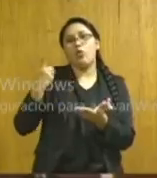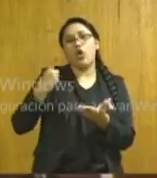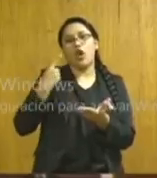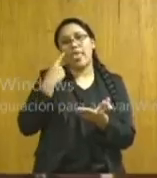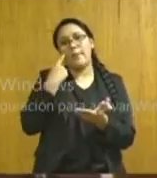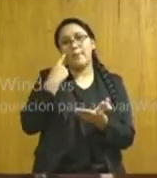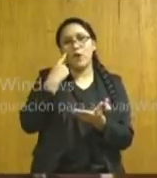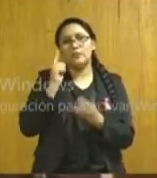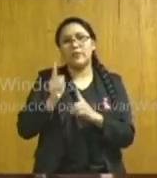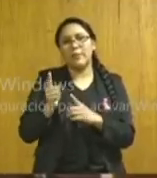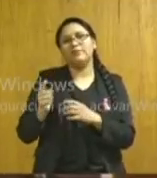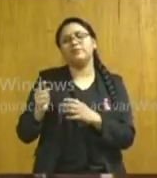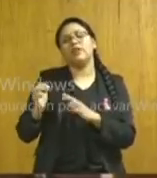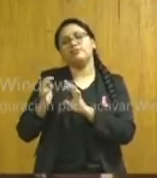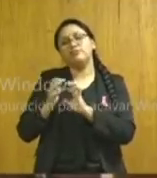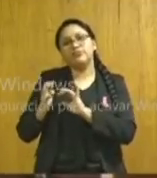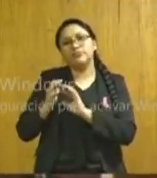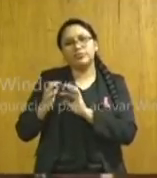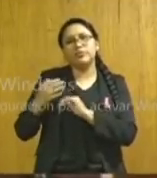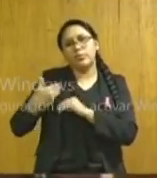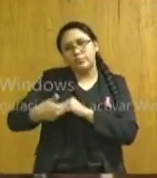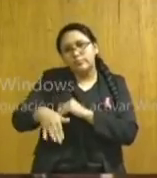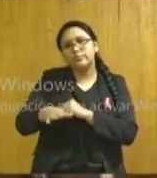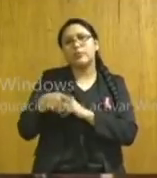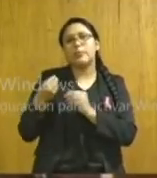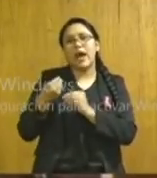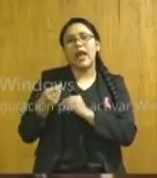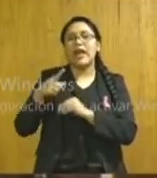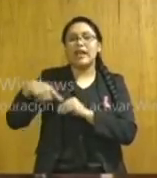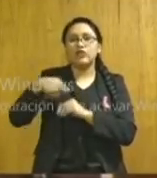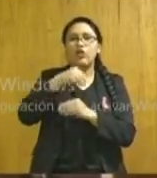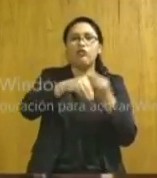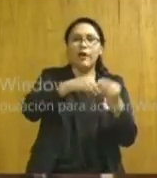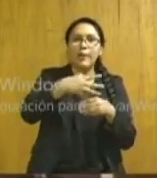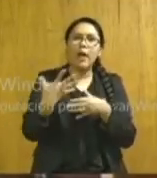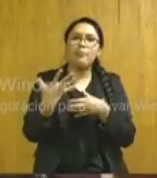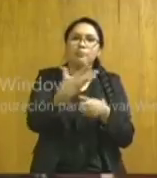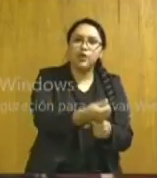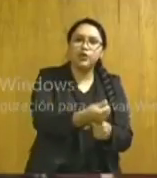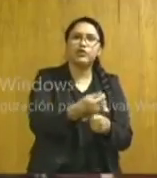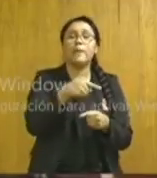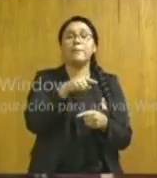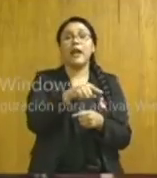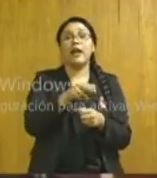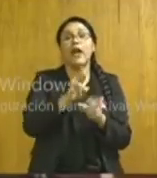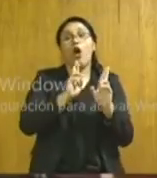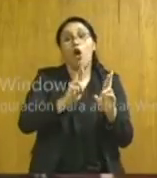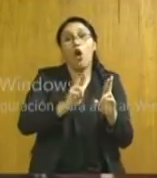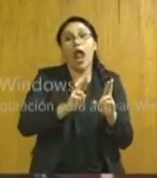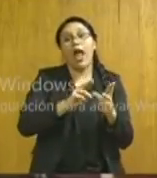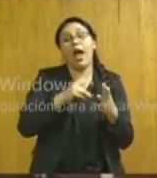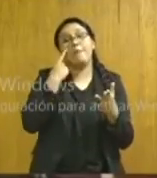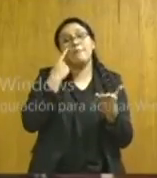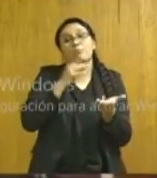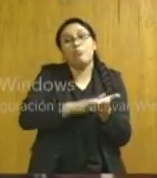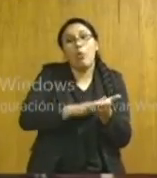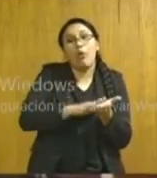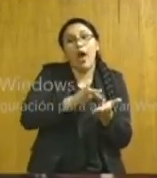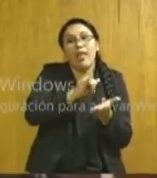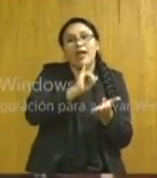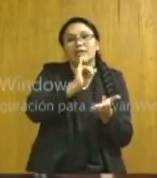autoridades municipales para que brinden su apoyo a estas familias y puedan llegar a concretar esta bellísima